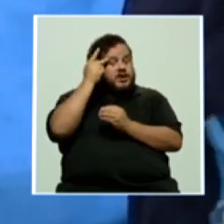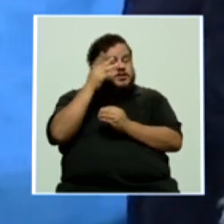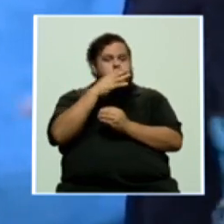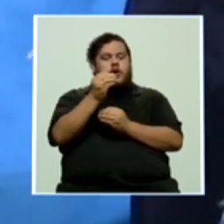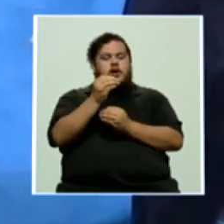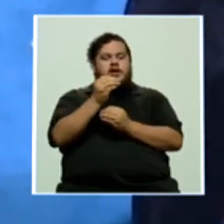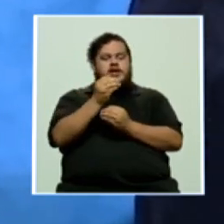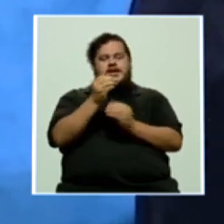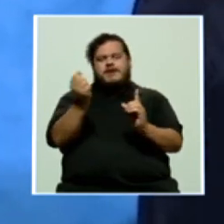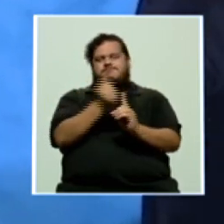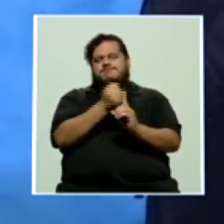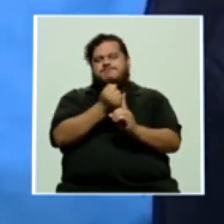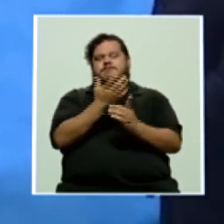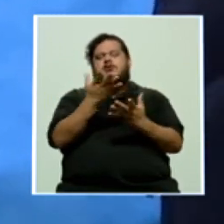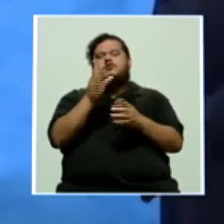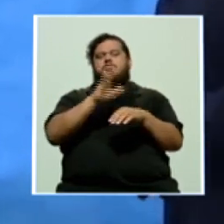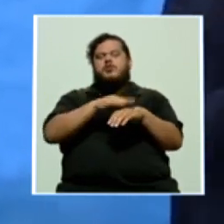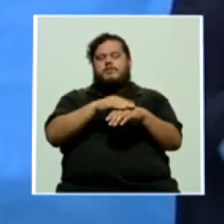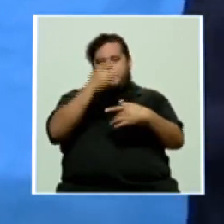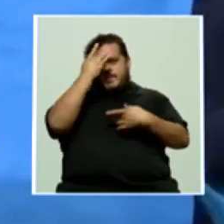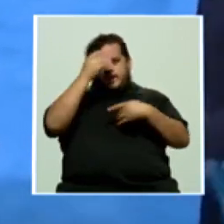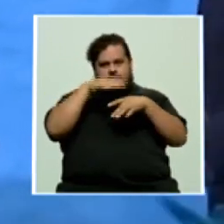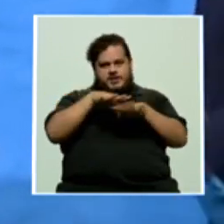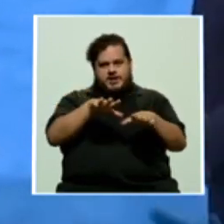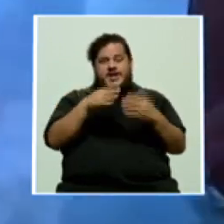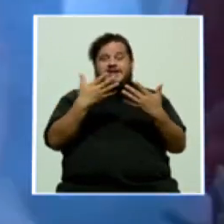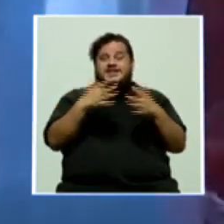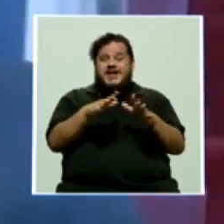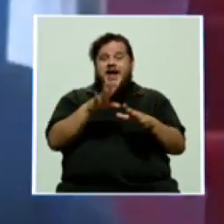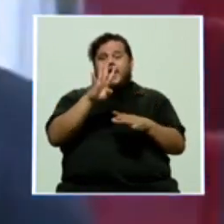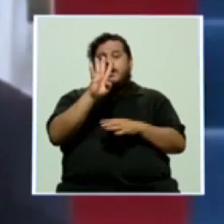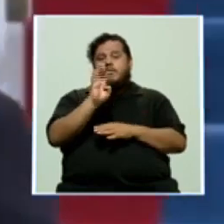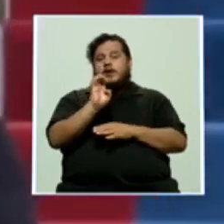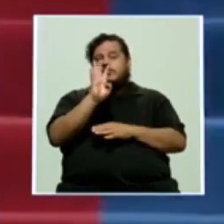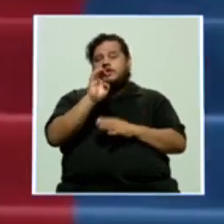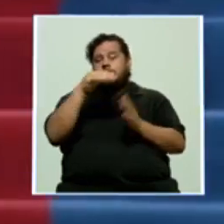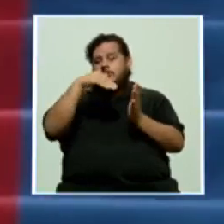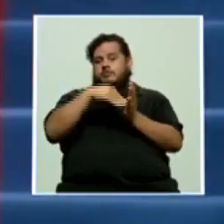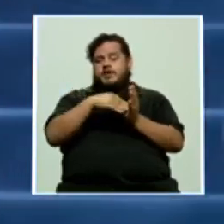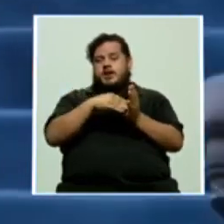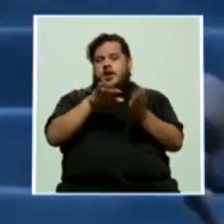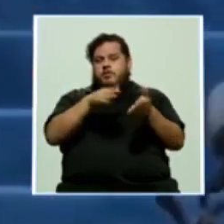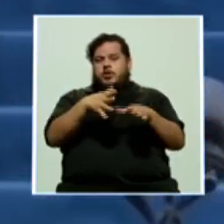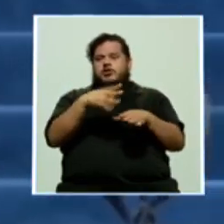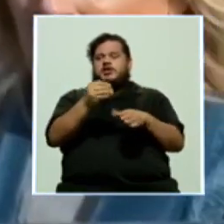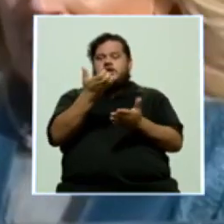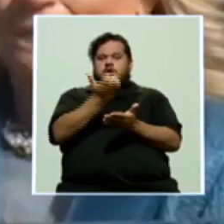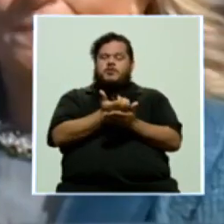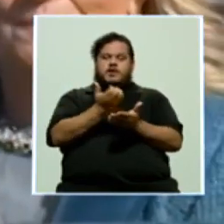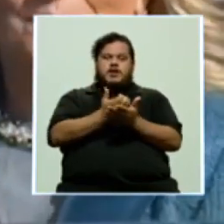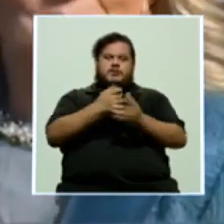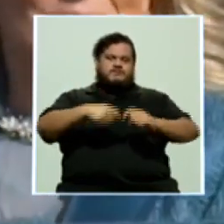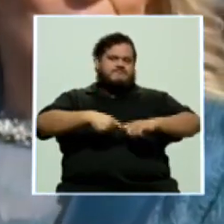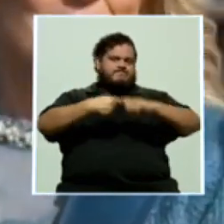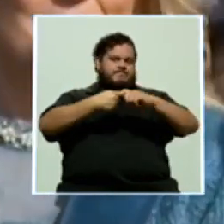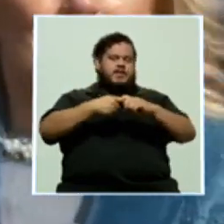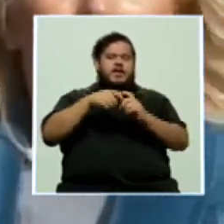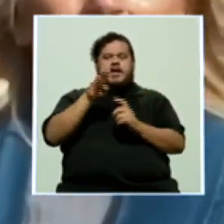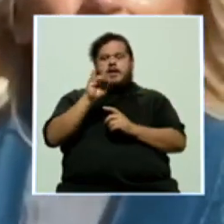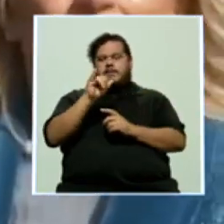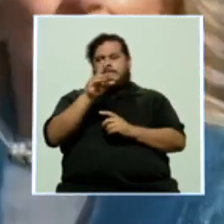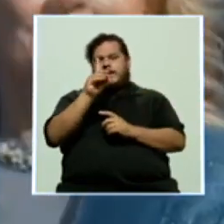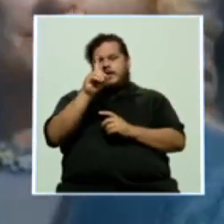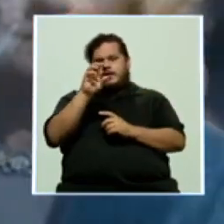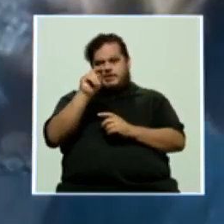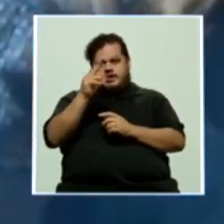la pandemia del coronavirus, que deja ya más de 400,000 muertos y una economía en recesión. Biden, de 48 años,